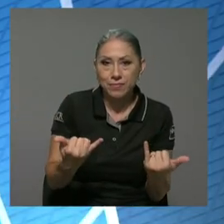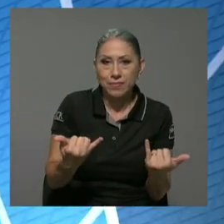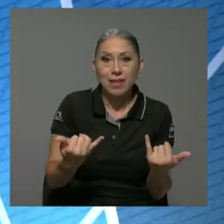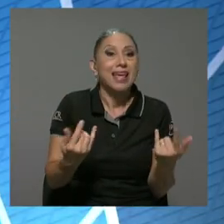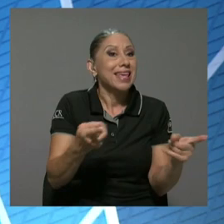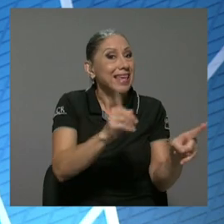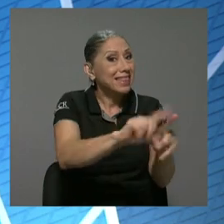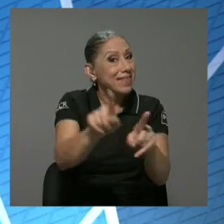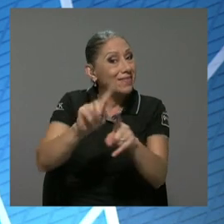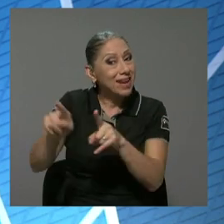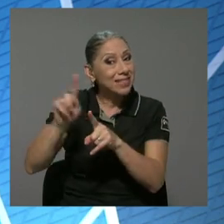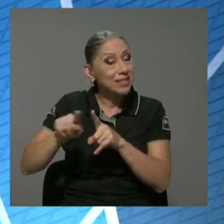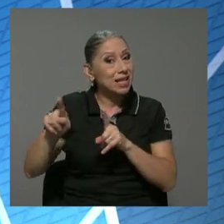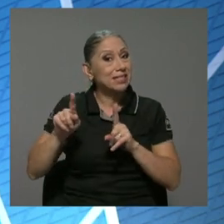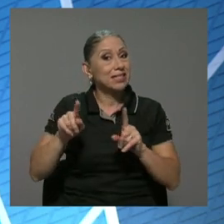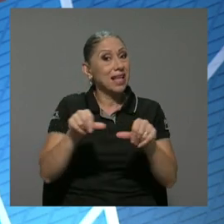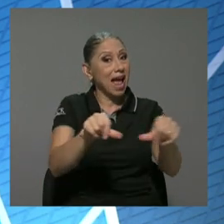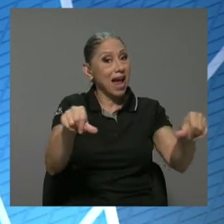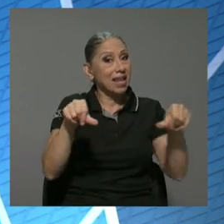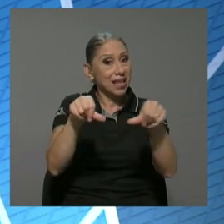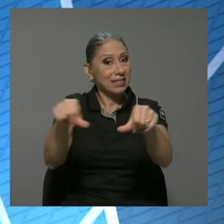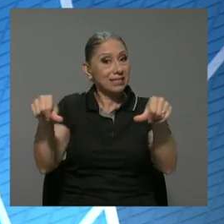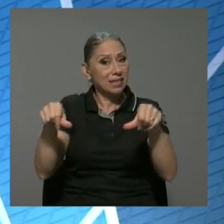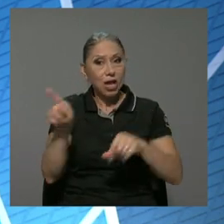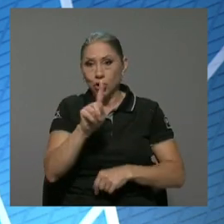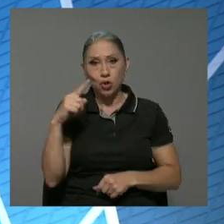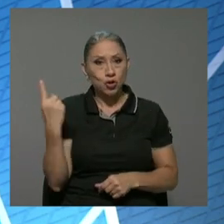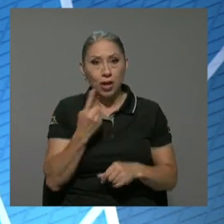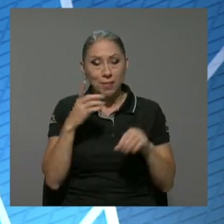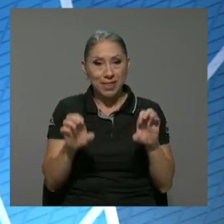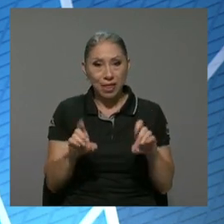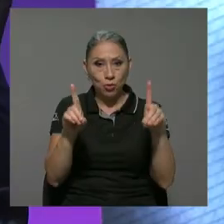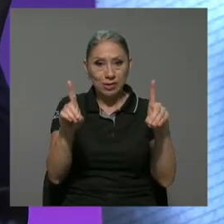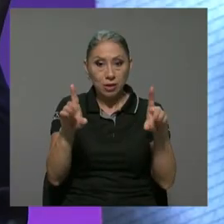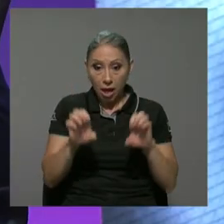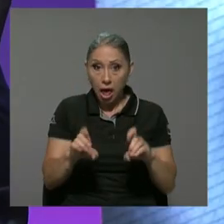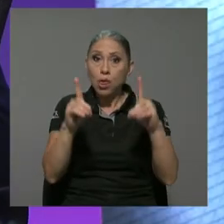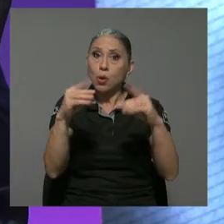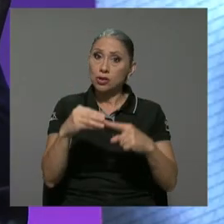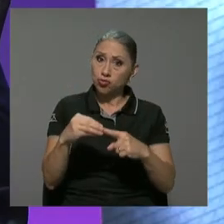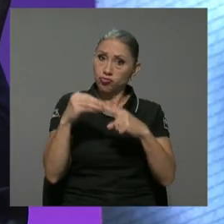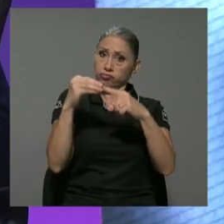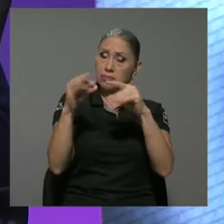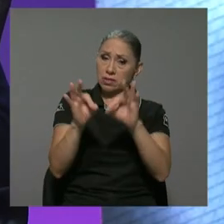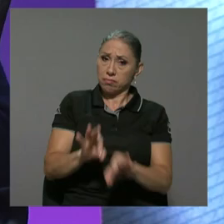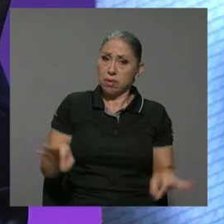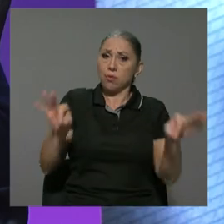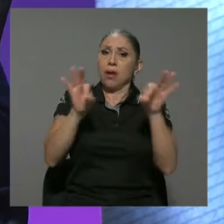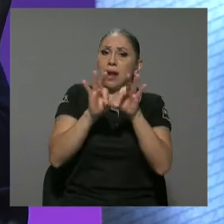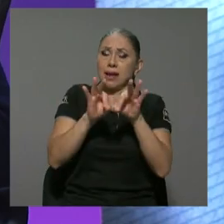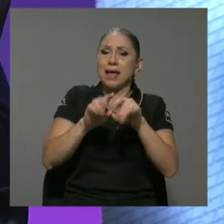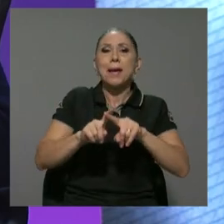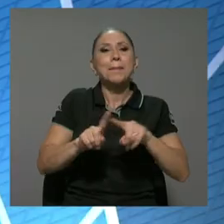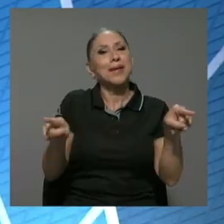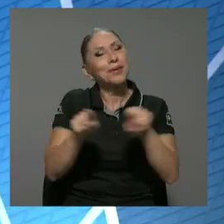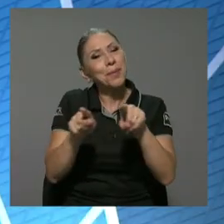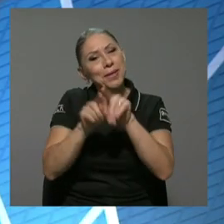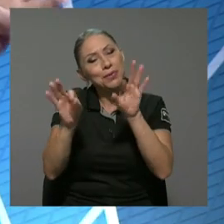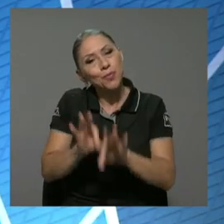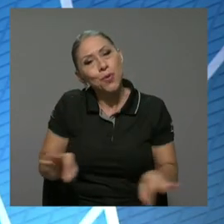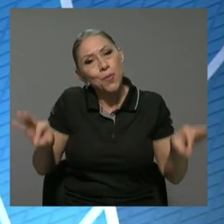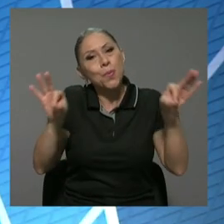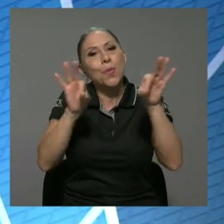diversos flancos. Uh-huh. No solamente el tema de la educación, aunque el tema de la educación es medular, pero uh-huh, no deja de ser igualmente importante el tema de la